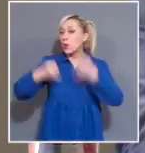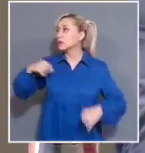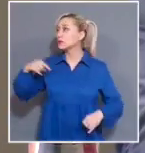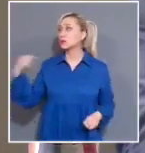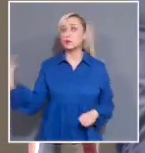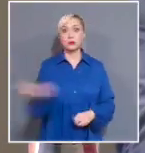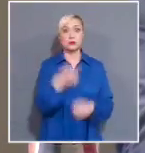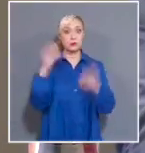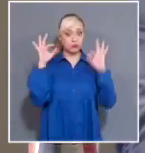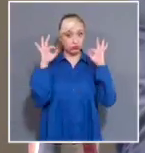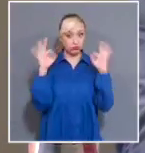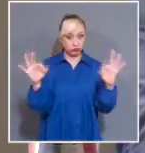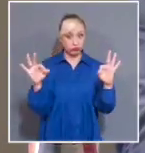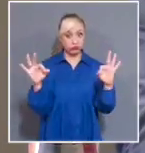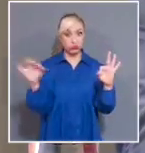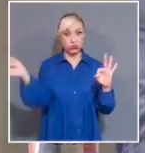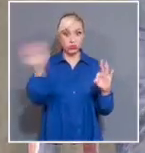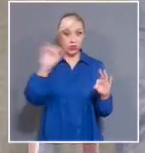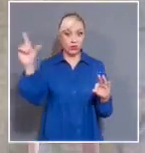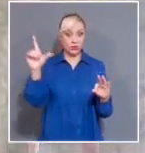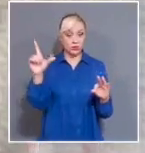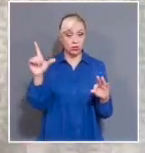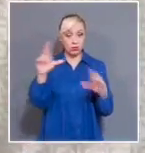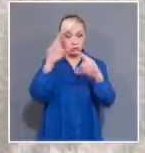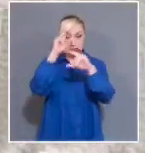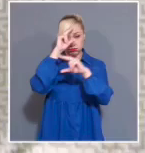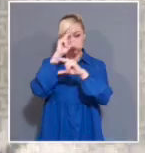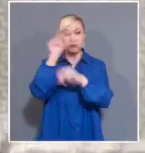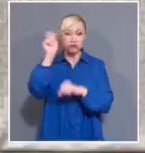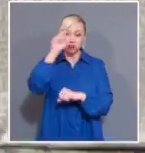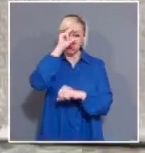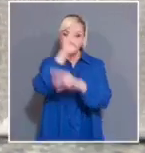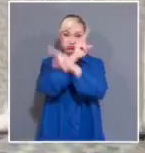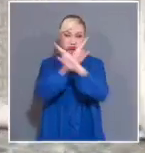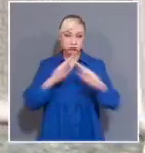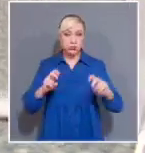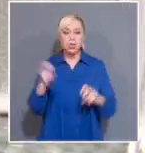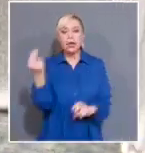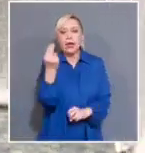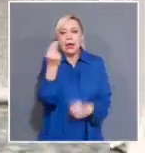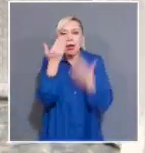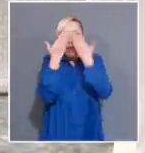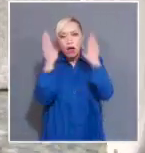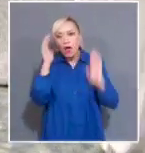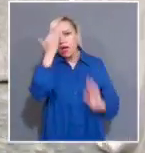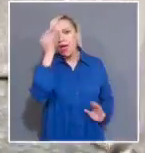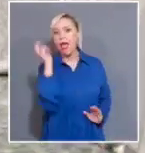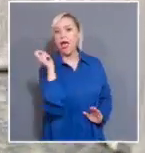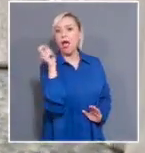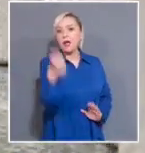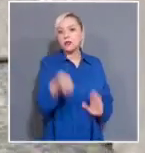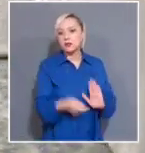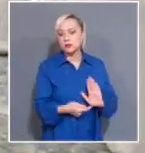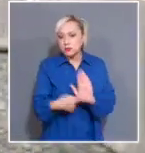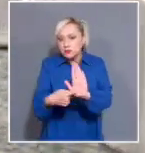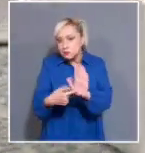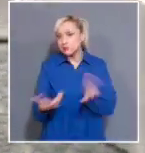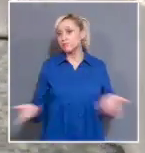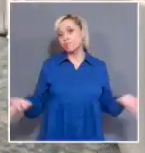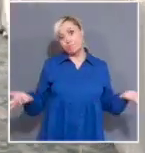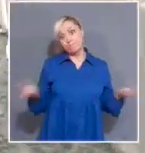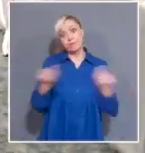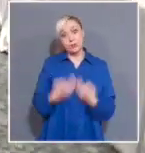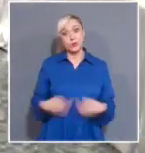y pero para poder juzgarlo necesitamos conocerlo con información de Citlali Pérez para el canal del poder judicial de la Federación